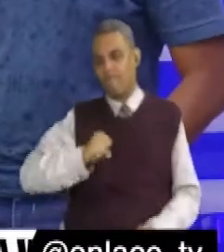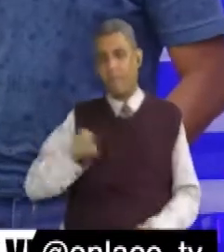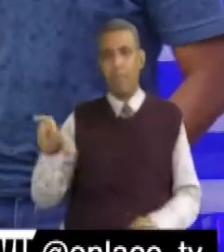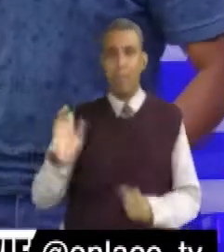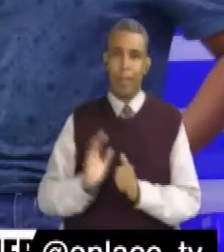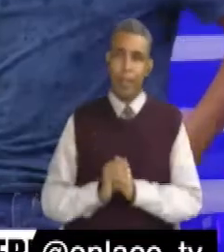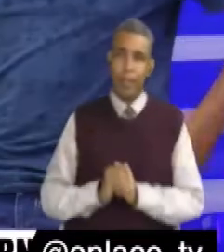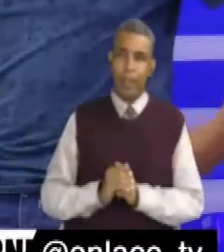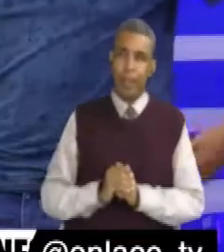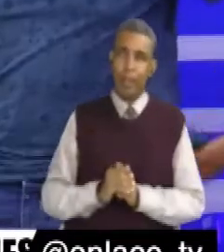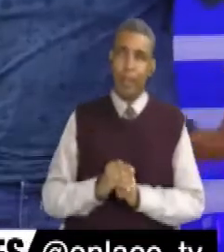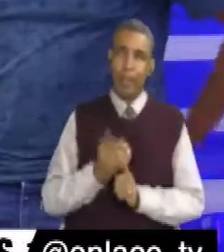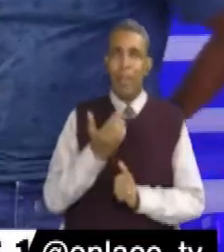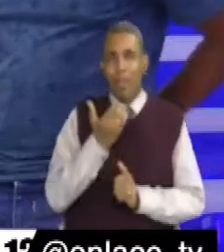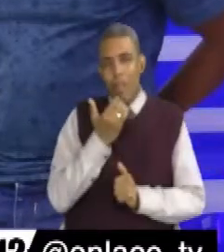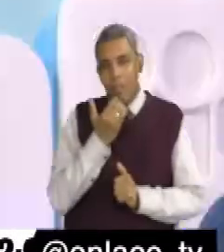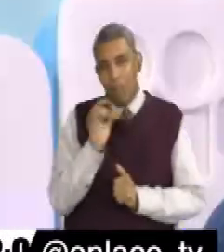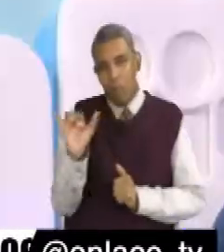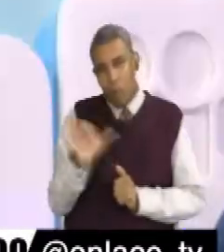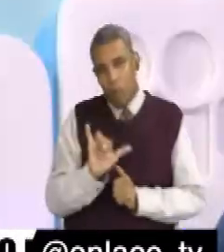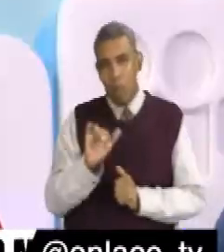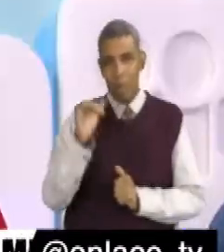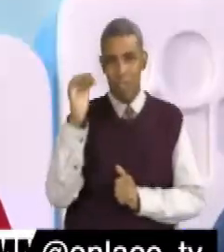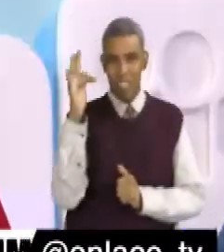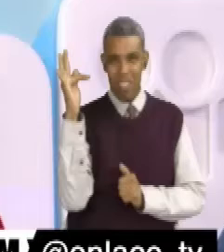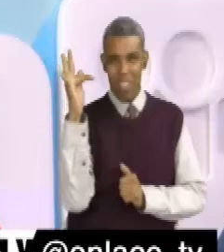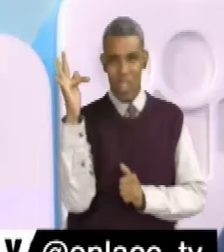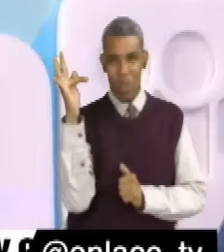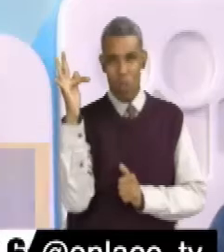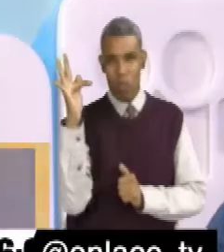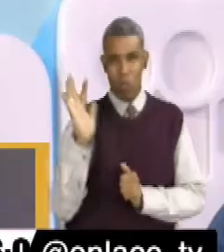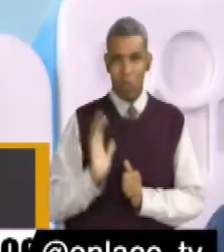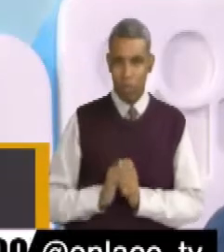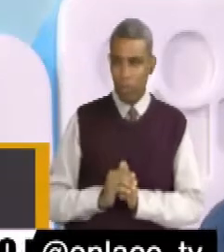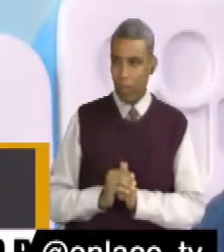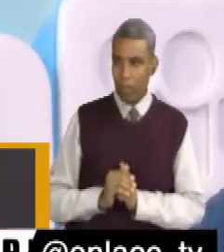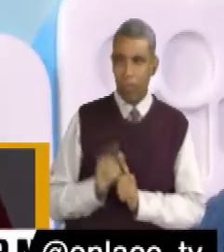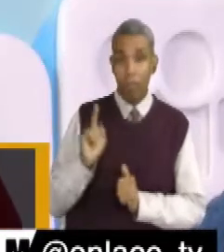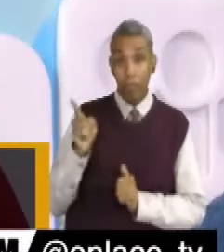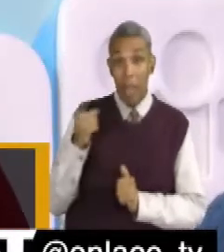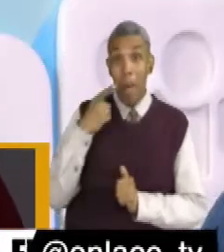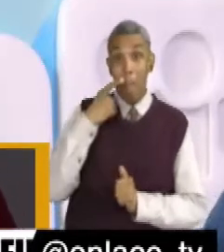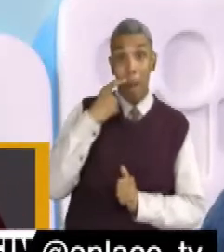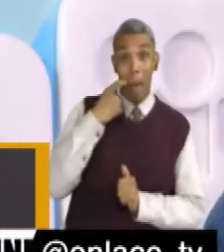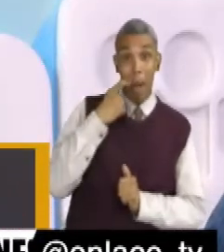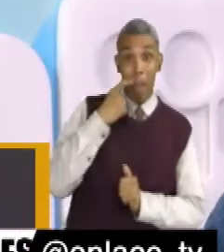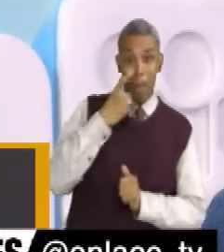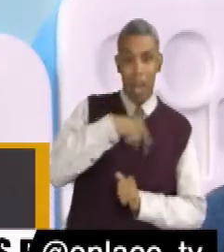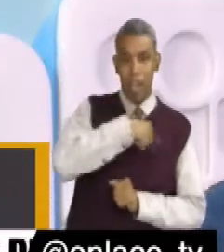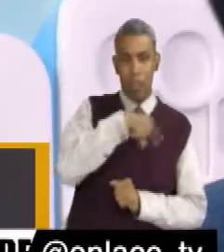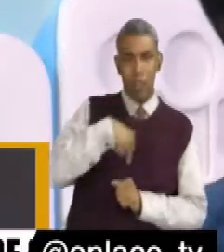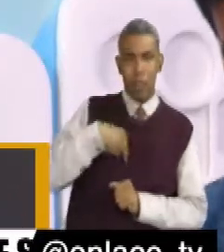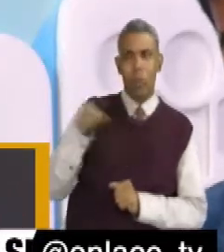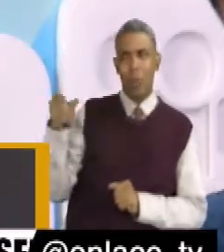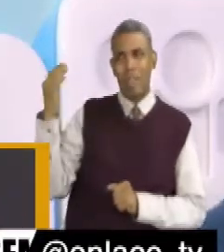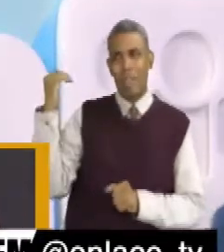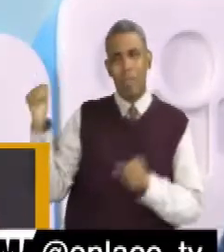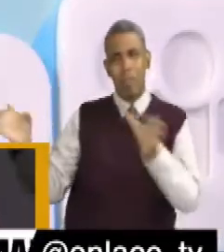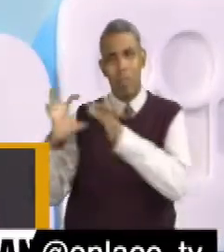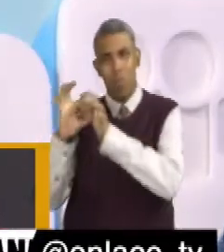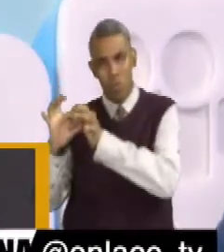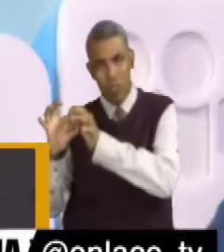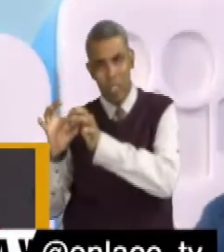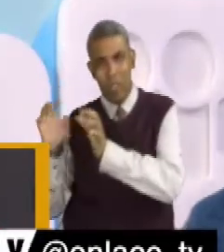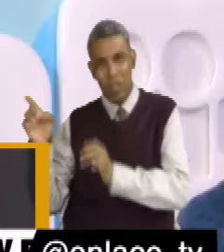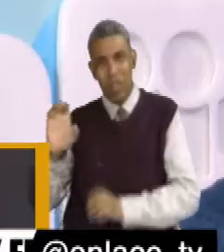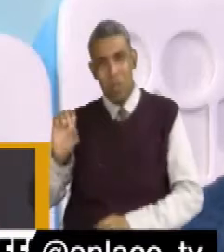fue el acordeonero con quien mi papá inició el proyecto musical Los Diablitos del Vallenato, que hoy en día es una institución. Y bueno, él quería que